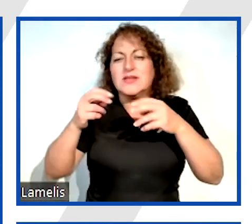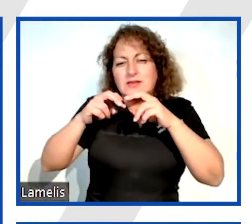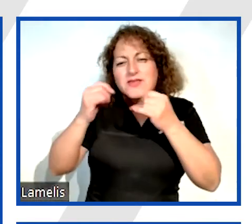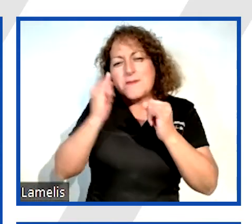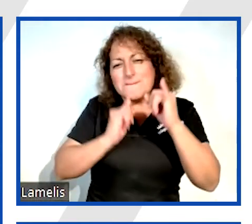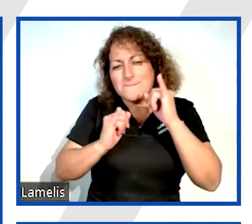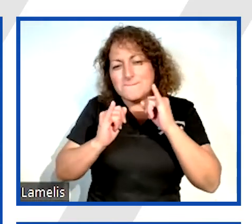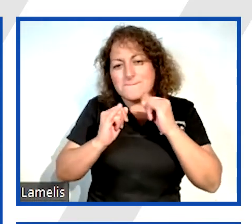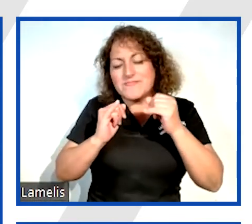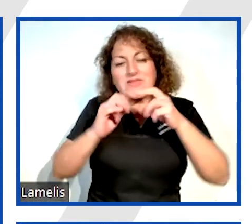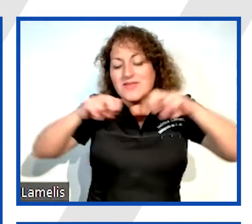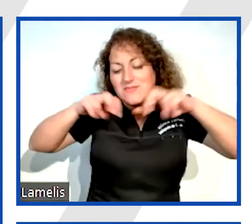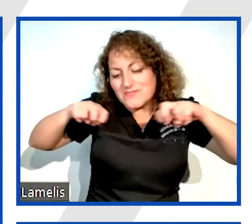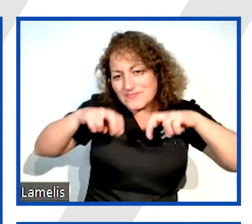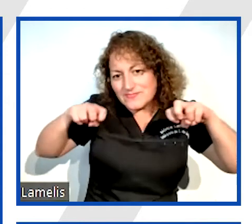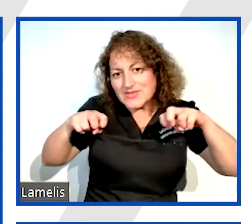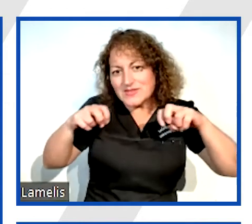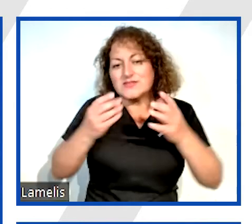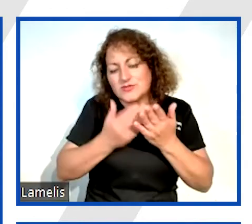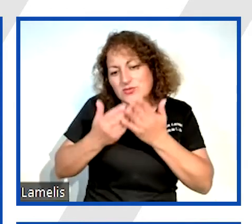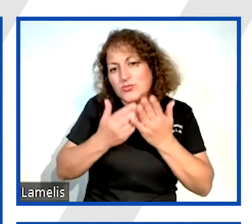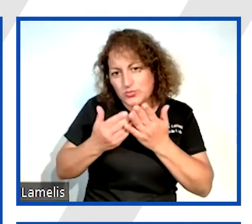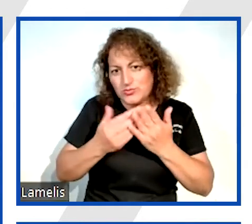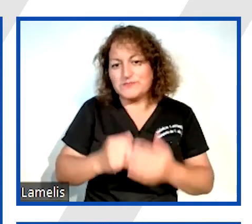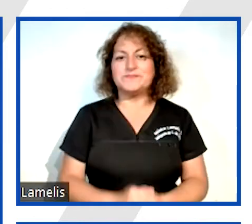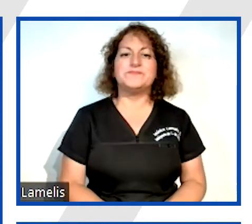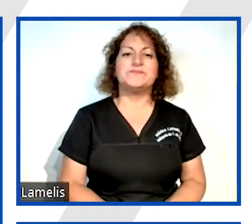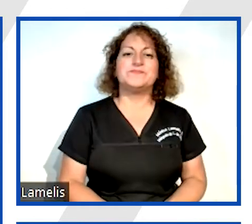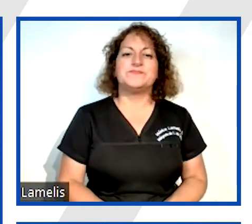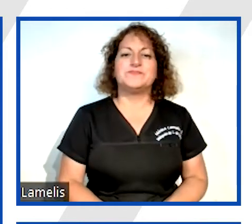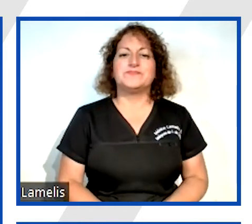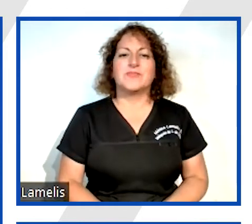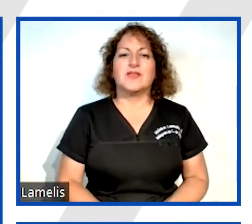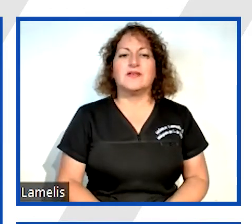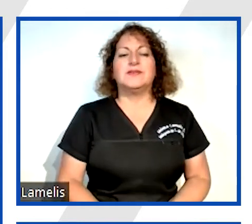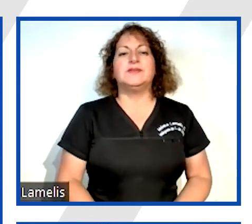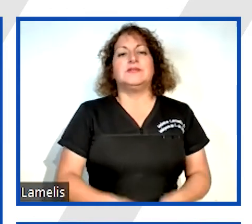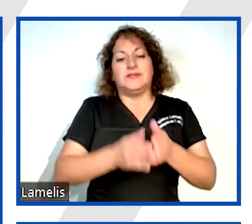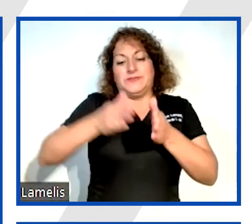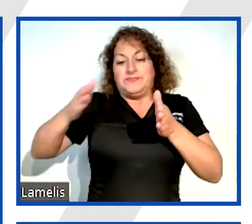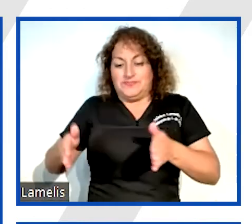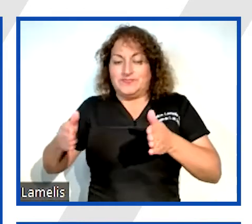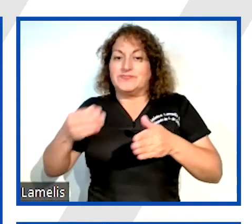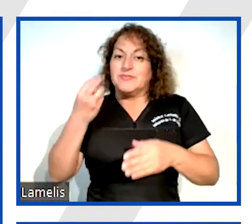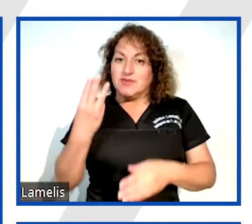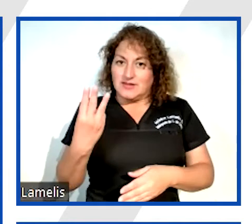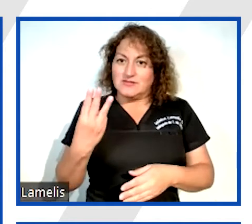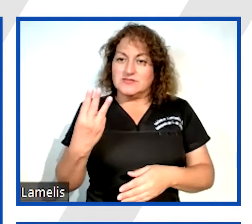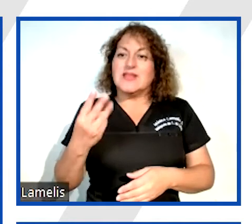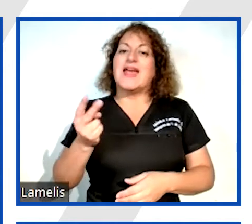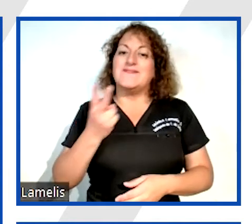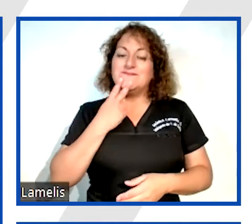la tercera parte de verdad de la historia de la vida tiene que ver lo que es la evolución de la vida misma y qué pasa bueno